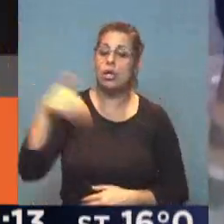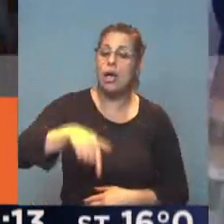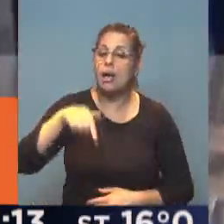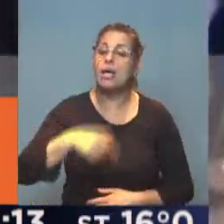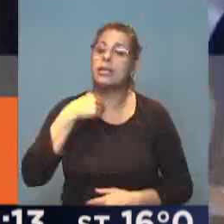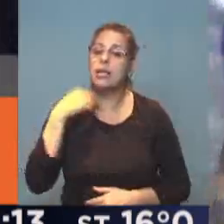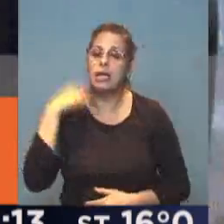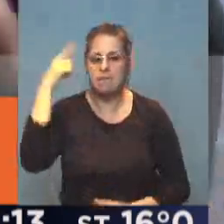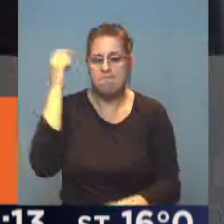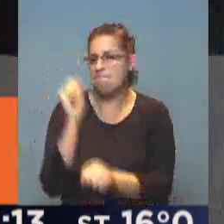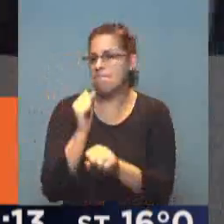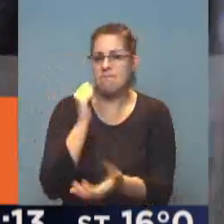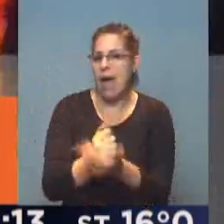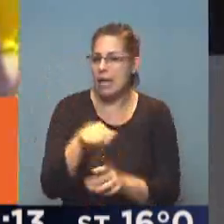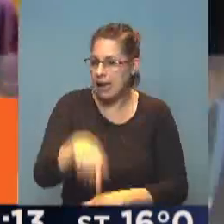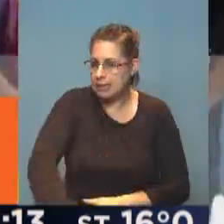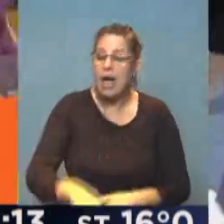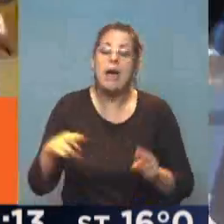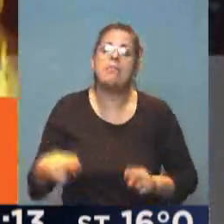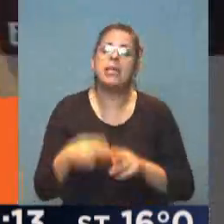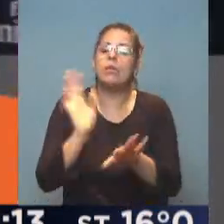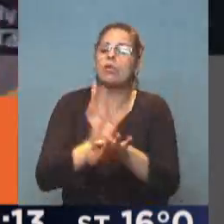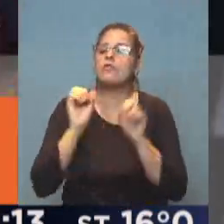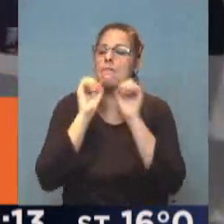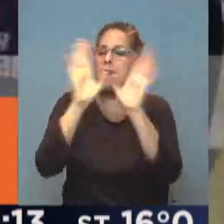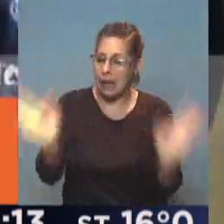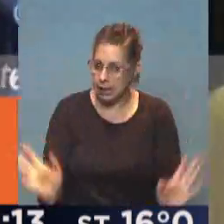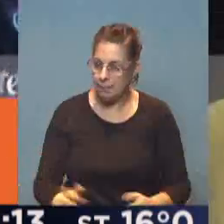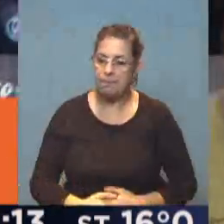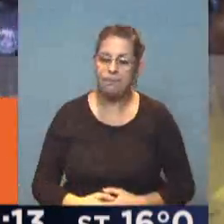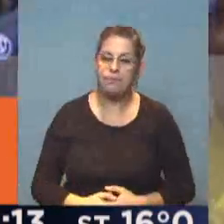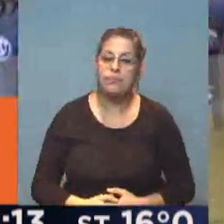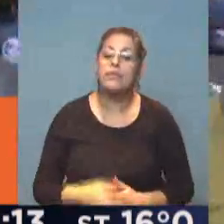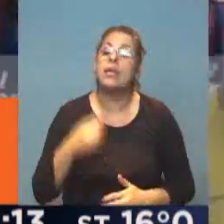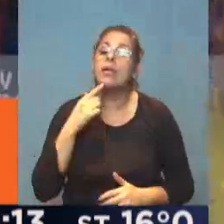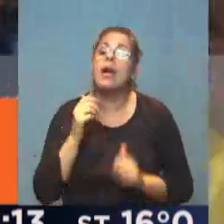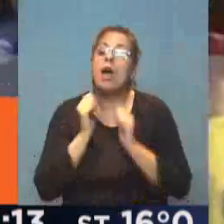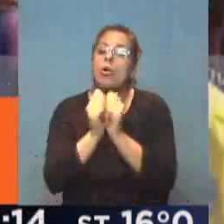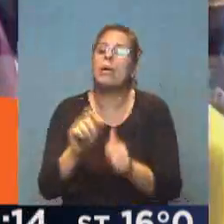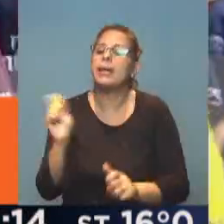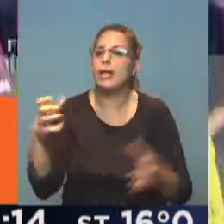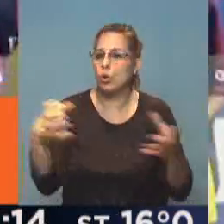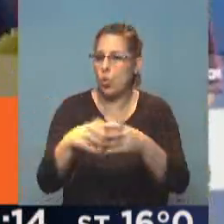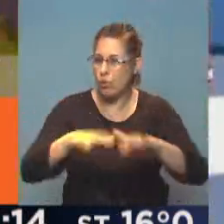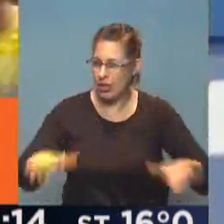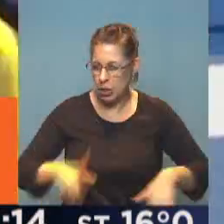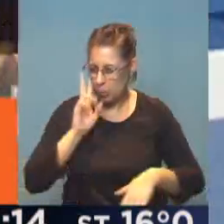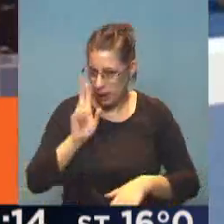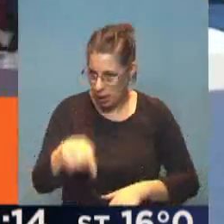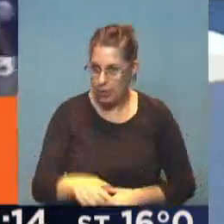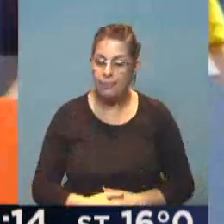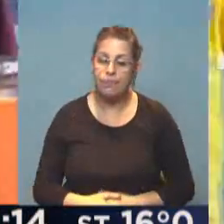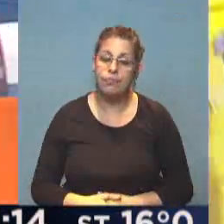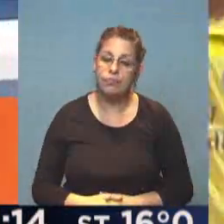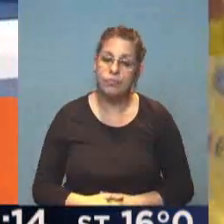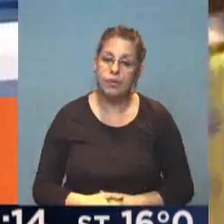historia, París es verdaderamente mágica, sostuvo, acompañado por un grupo de niños, como estamos observando, dio